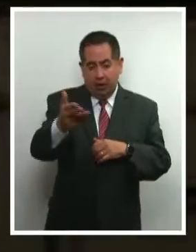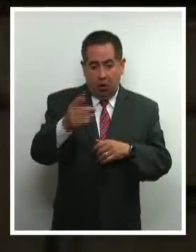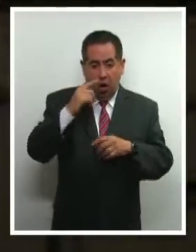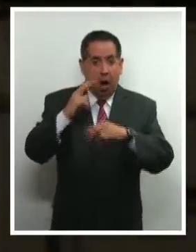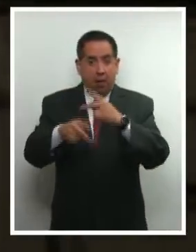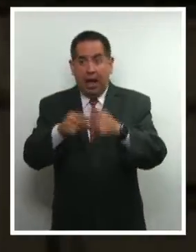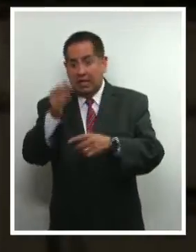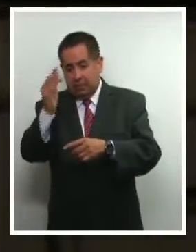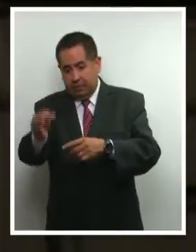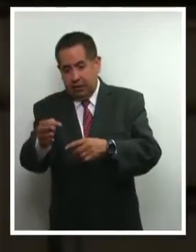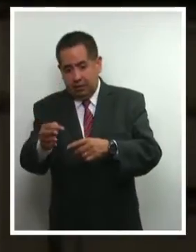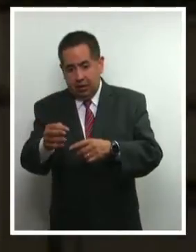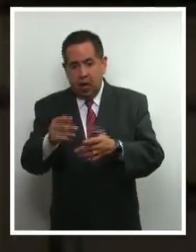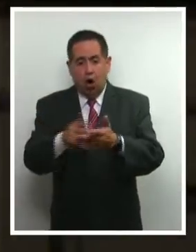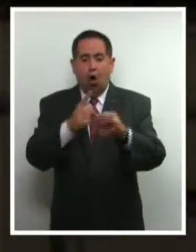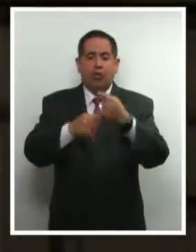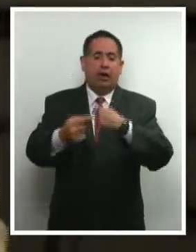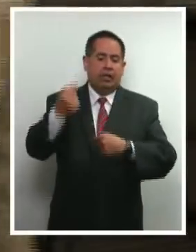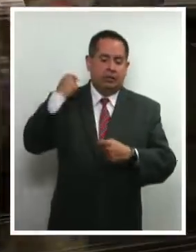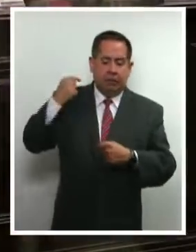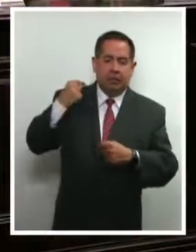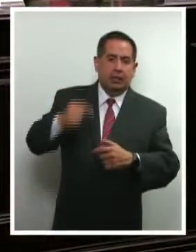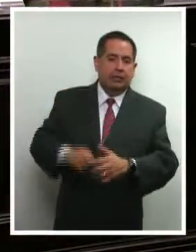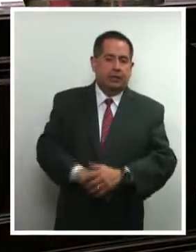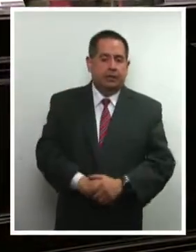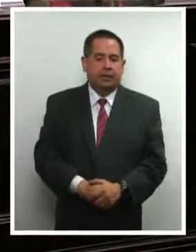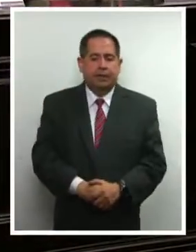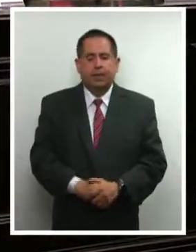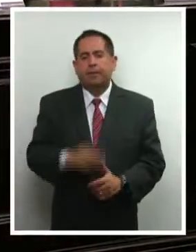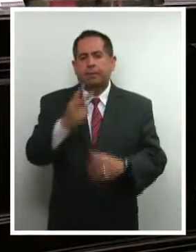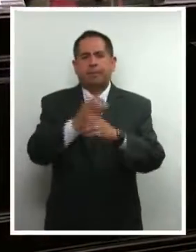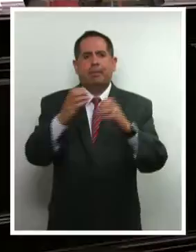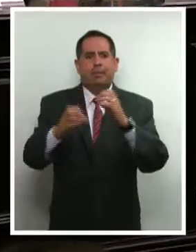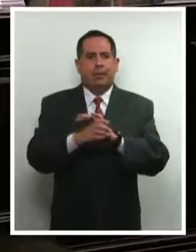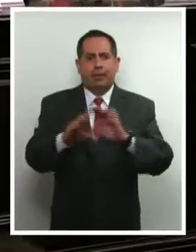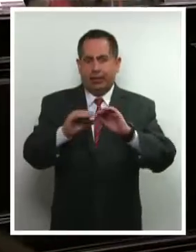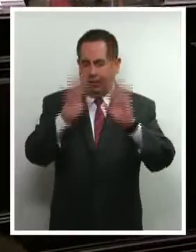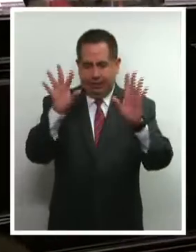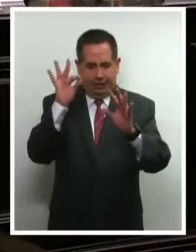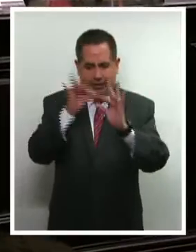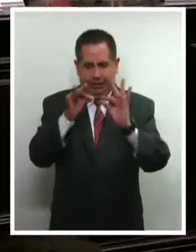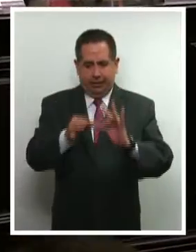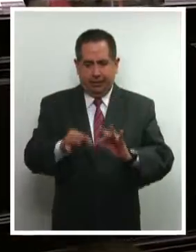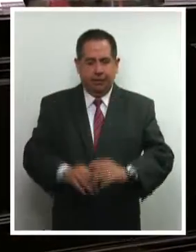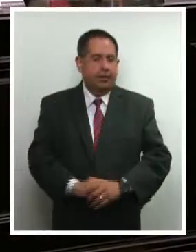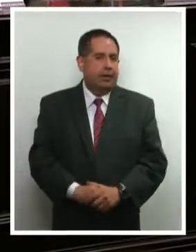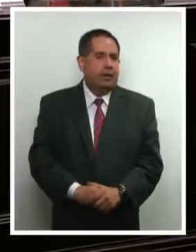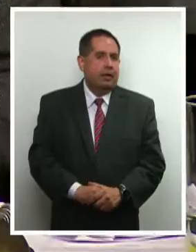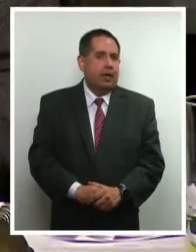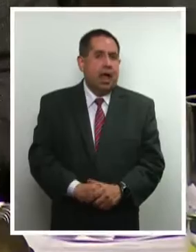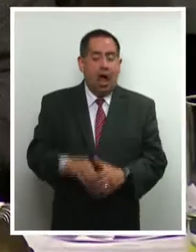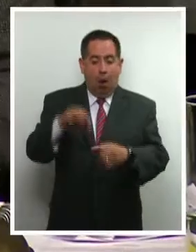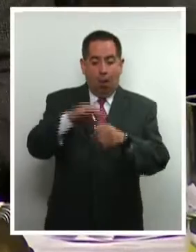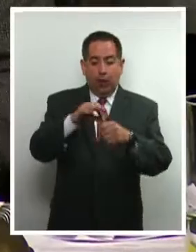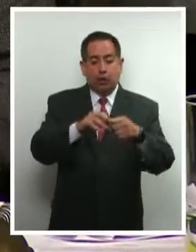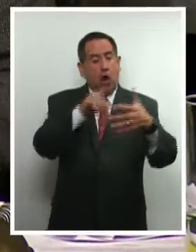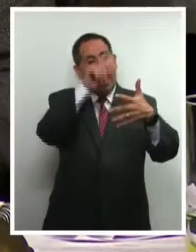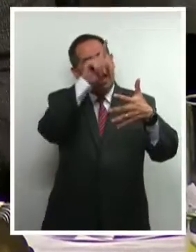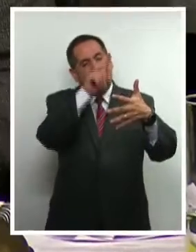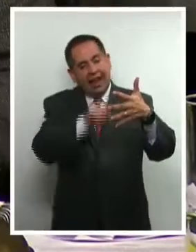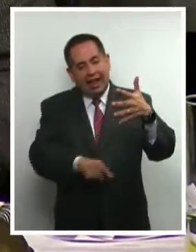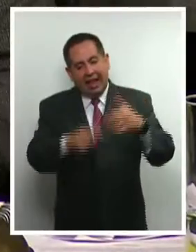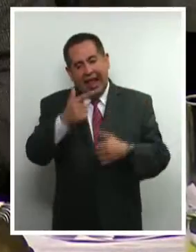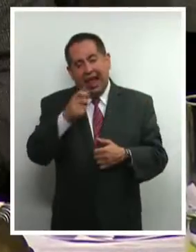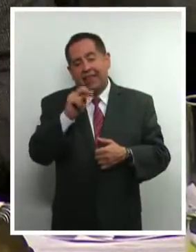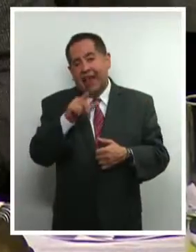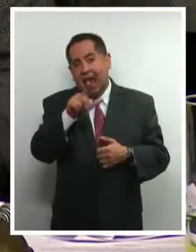va a aceptar, sea en retroactivo. Bueno, dos cuestiones que es muy necesario puntualizar. La votación en lo general